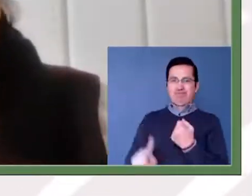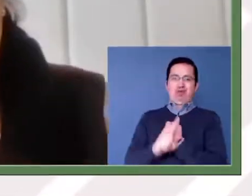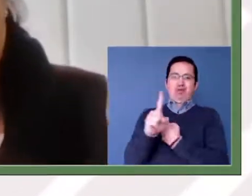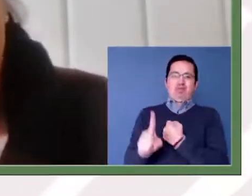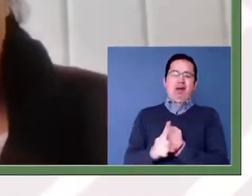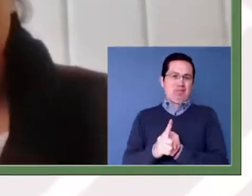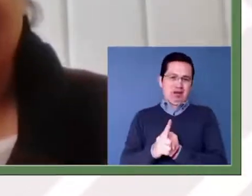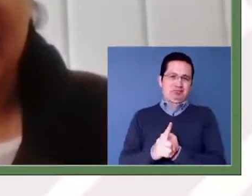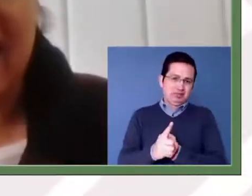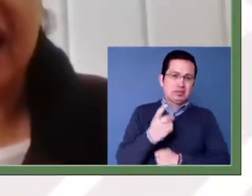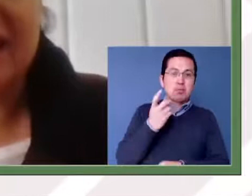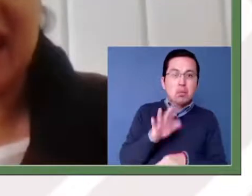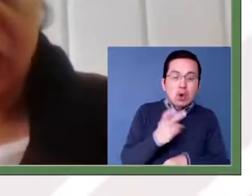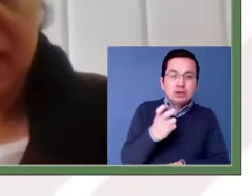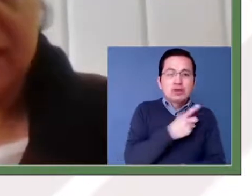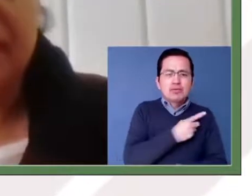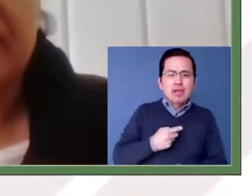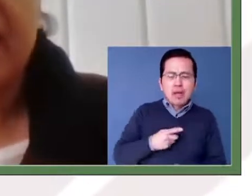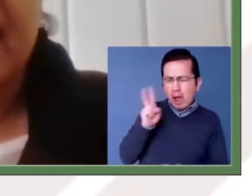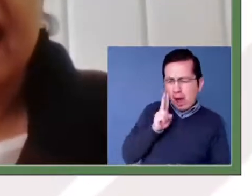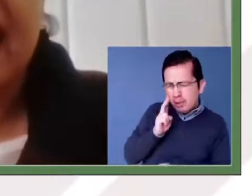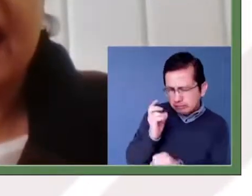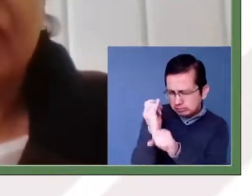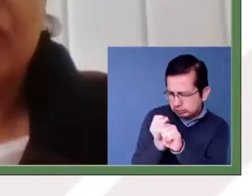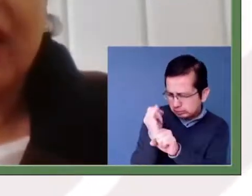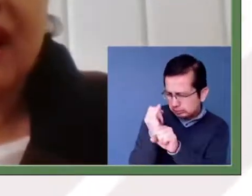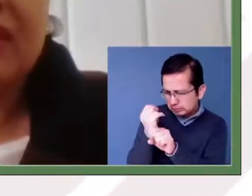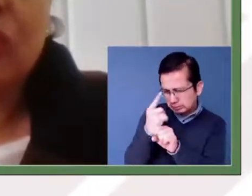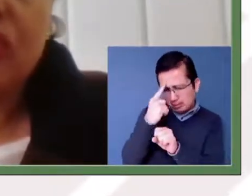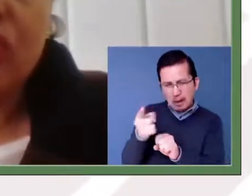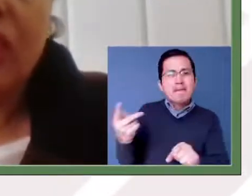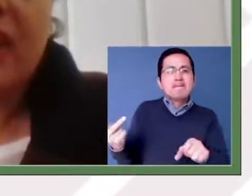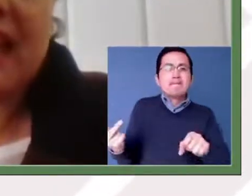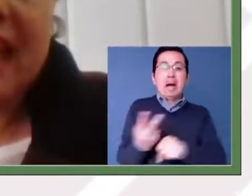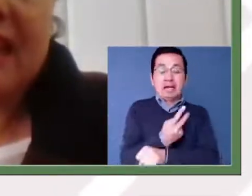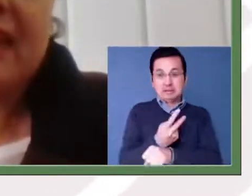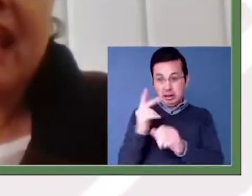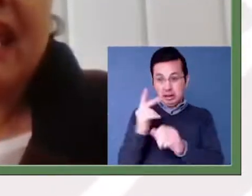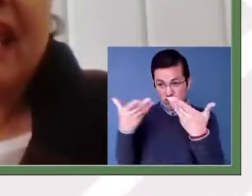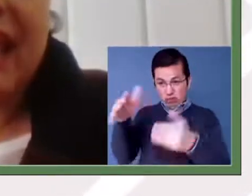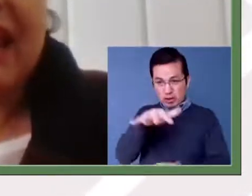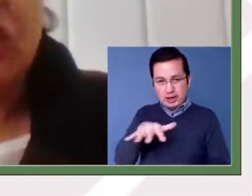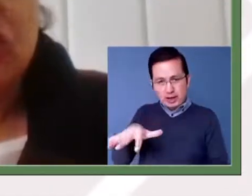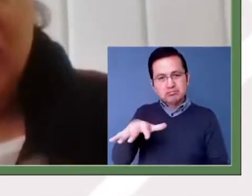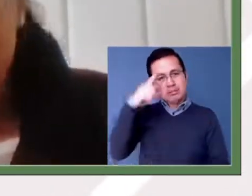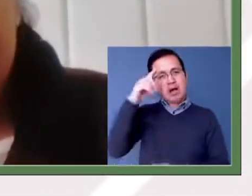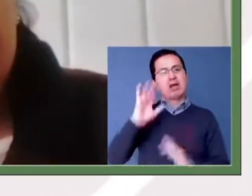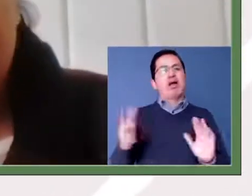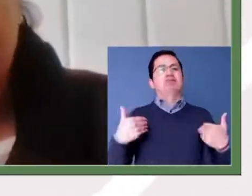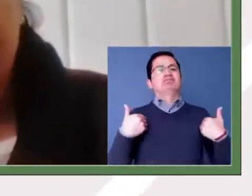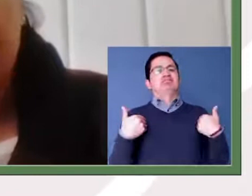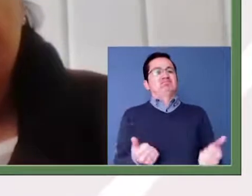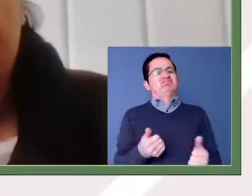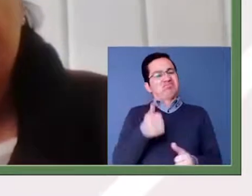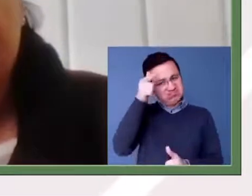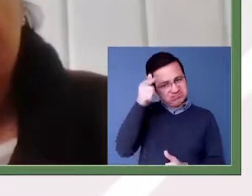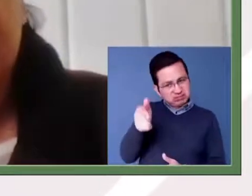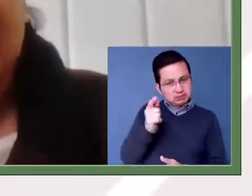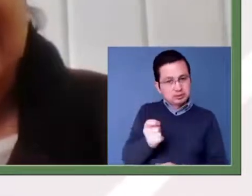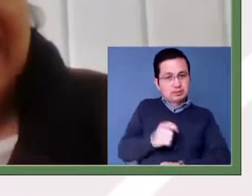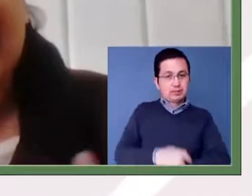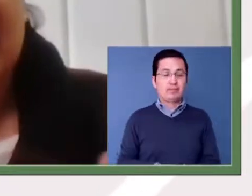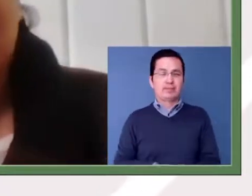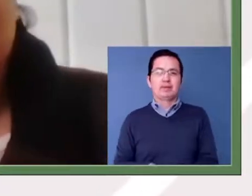interpretar, analizar esta encuesta. Una de las cuestiones es que los 3 niveles de gobierno,